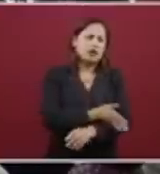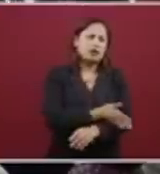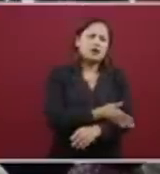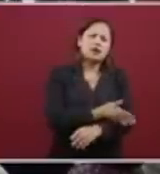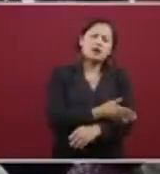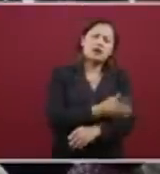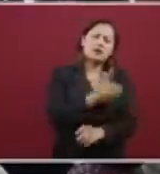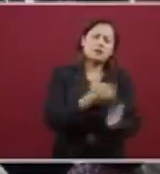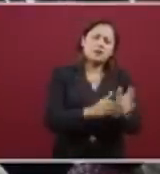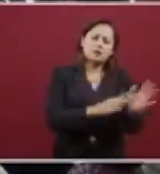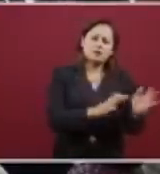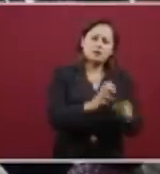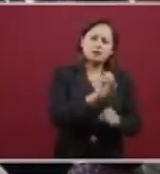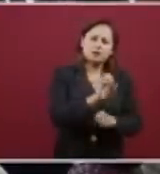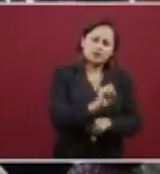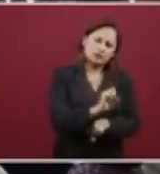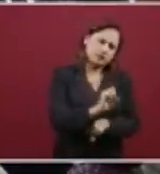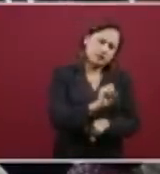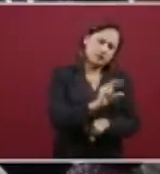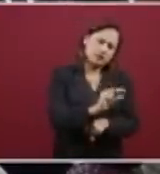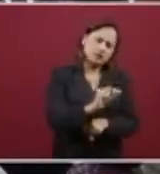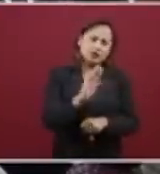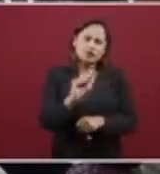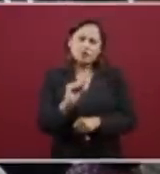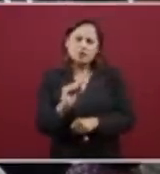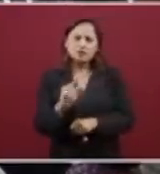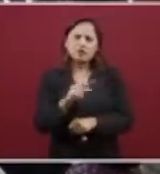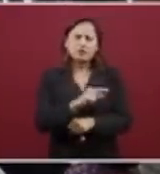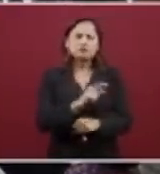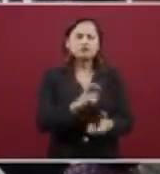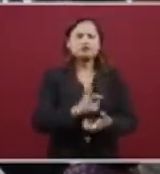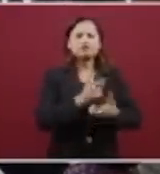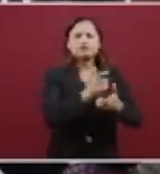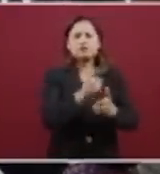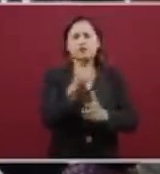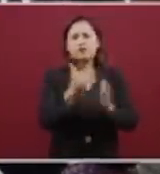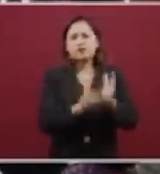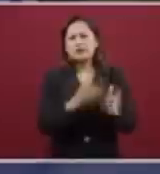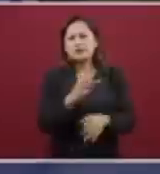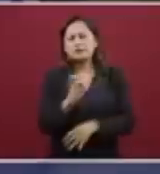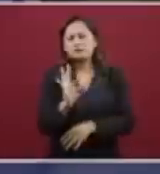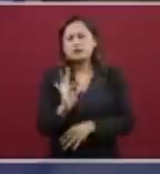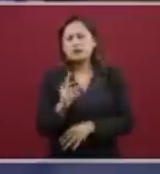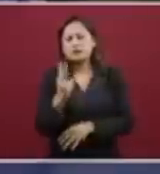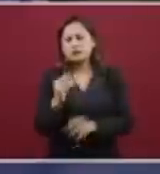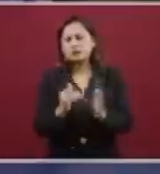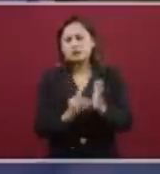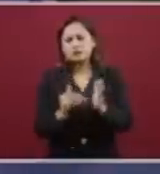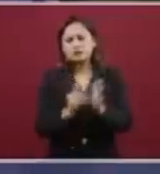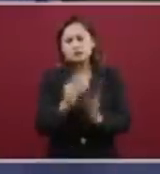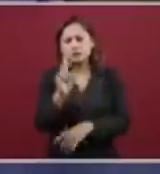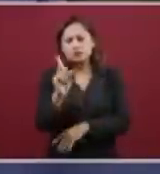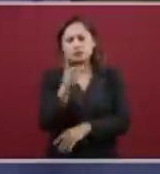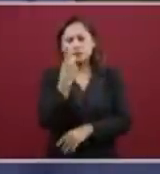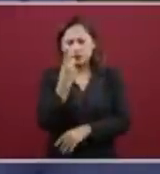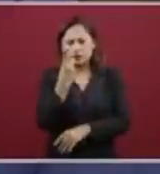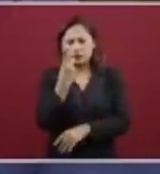de esta partida y de esta caja negra fue de mil 342 millones de dólares